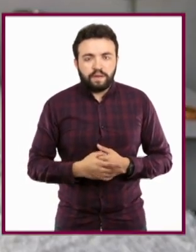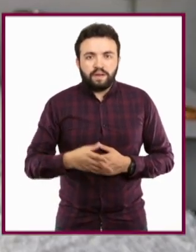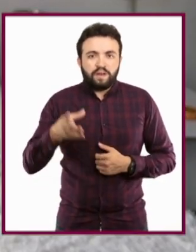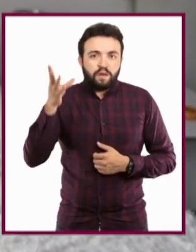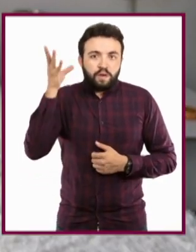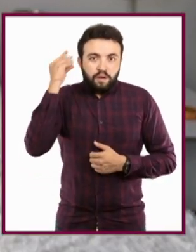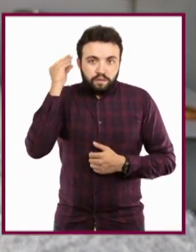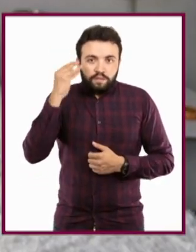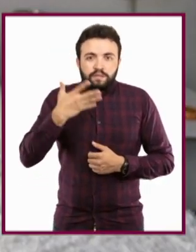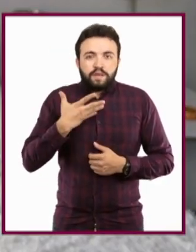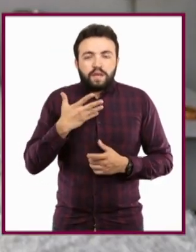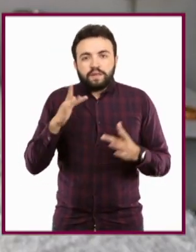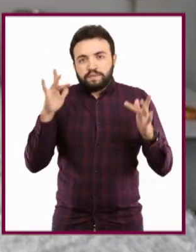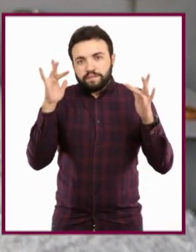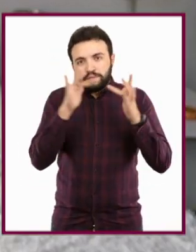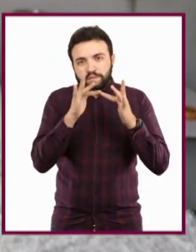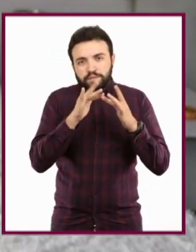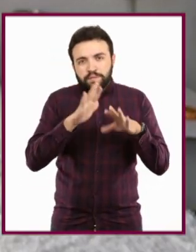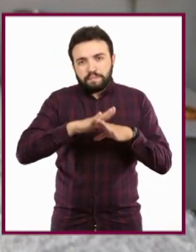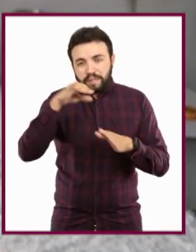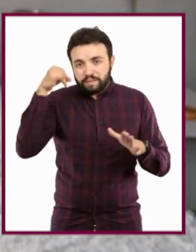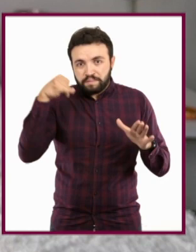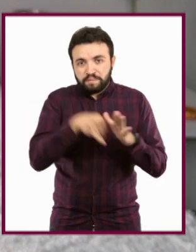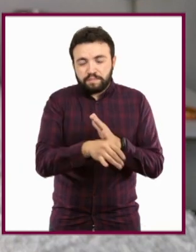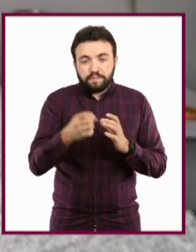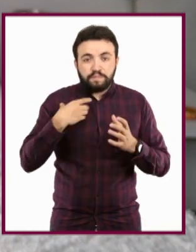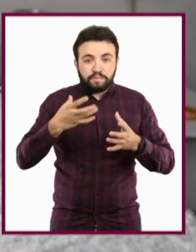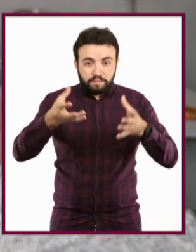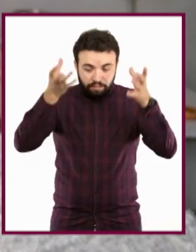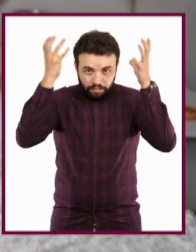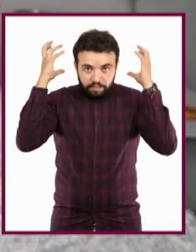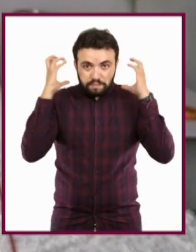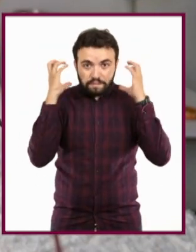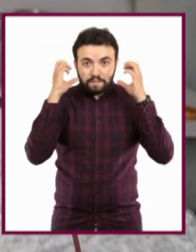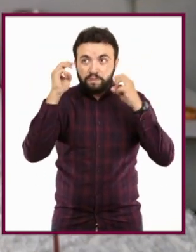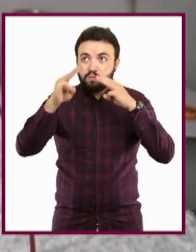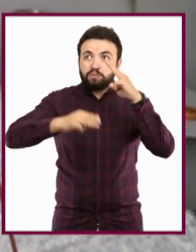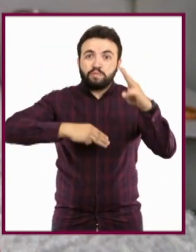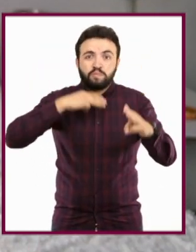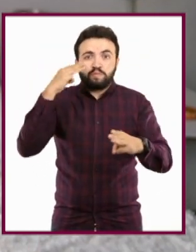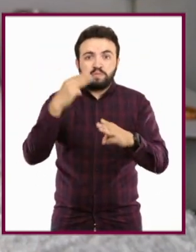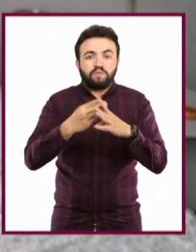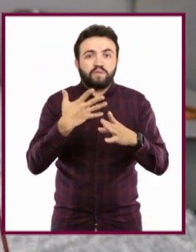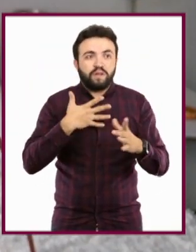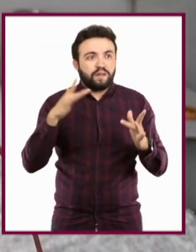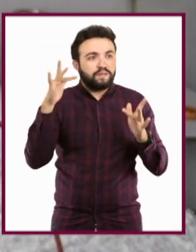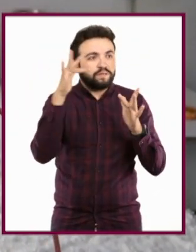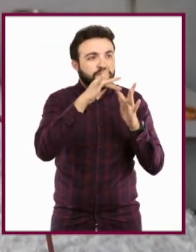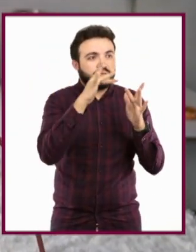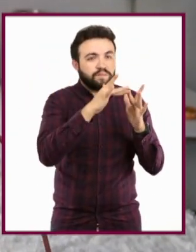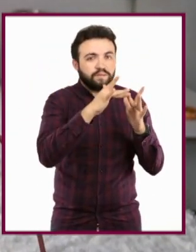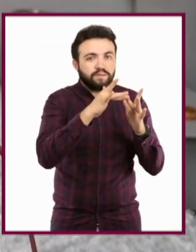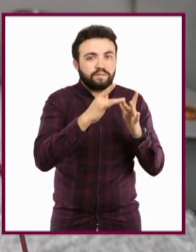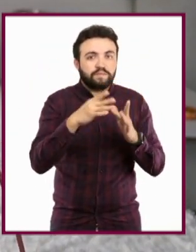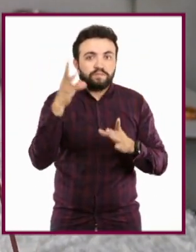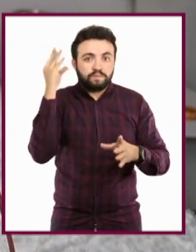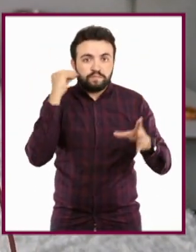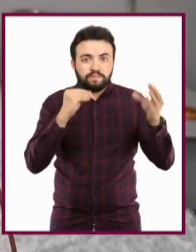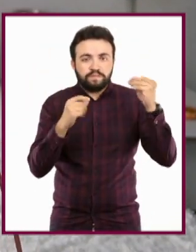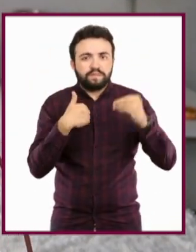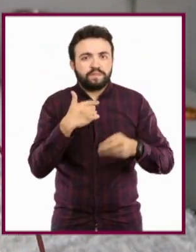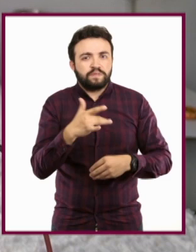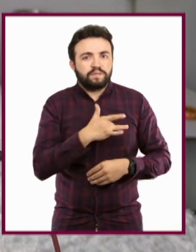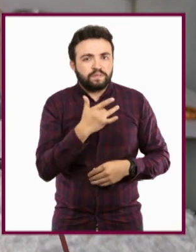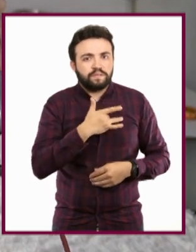La música me conecta con lo profundo. Me pongo los audífonos y el mundo entero se conecta. La música me hace sentir que soy parte de